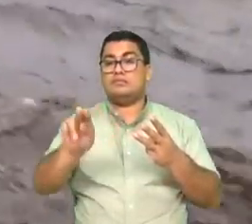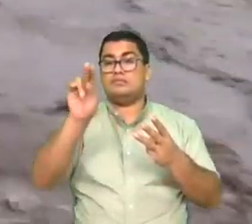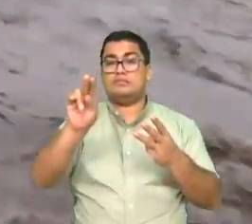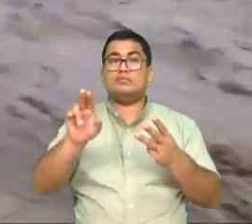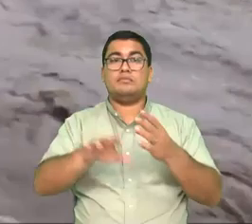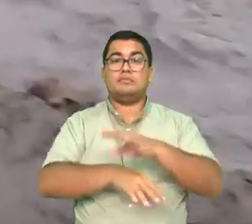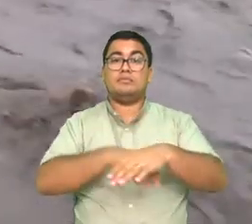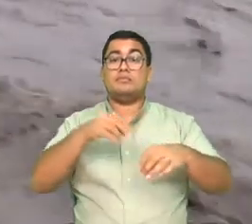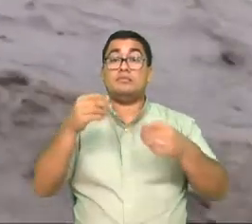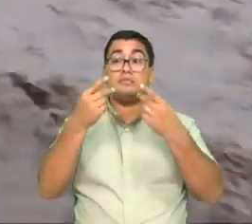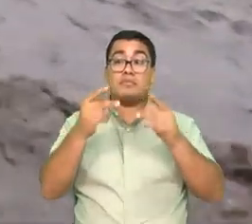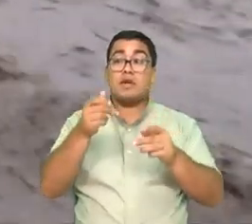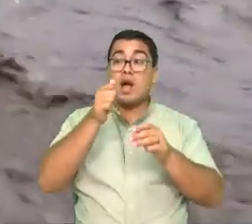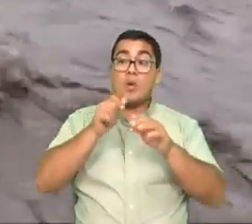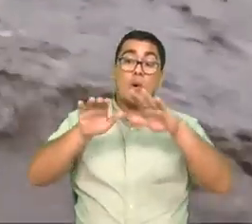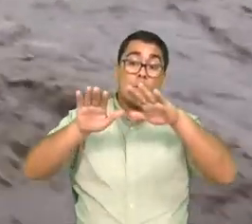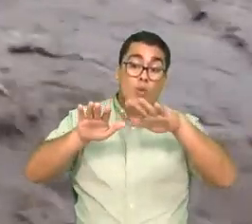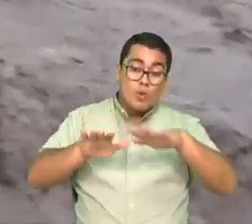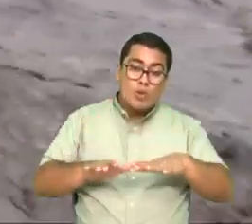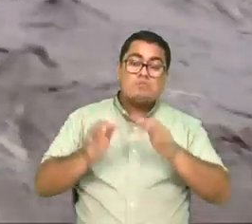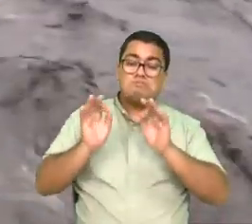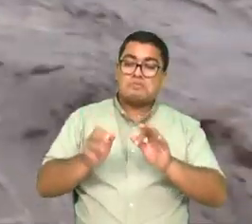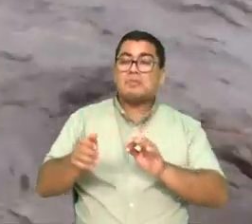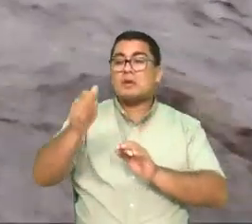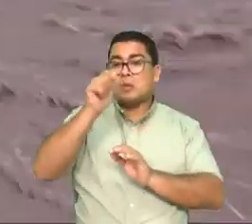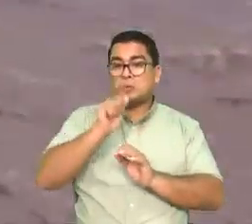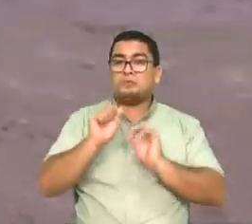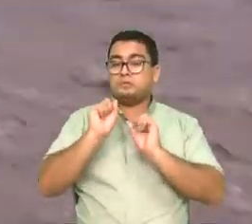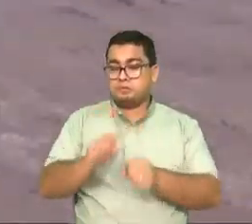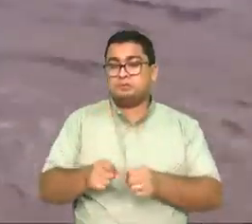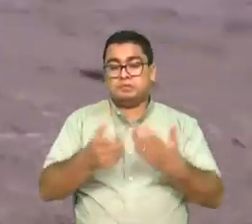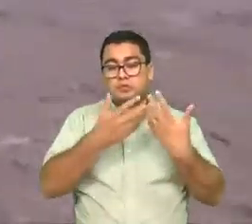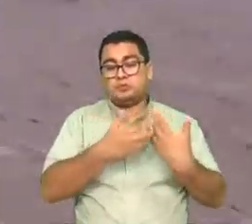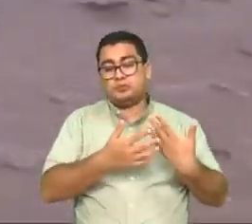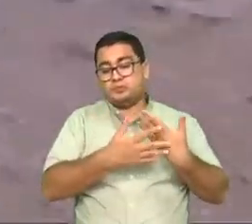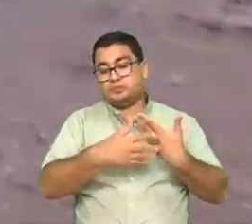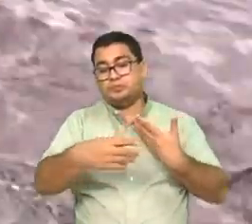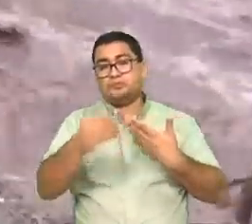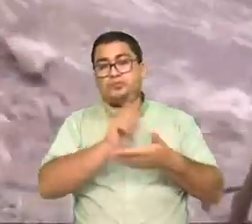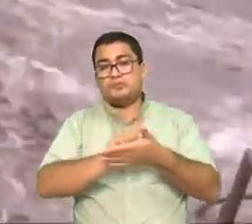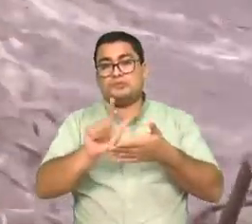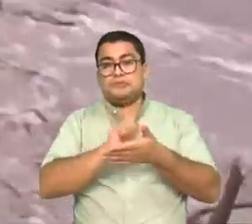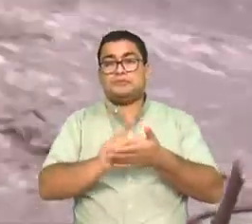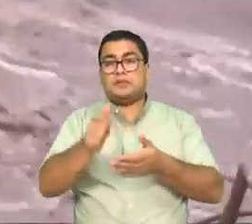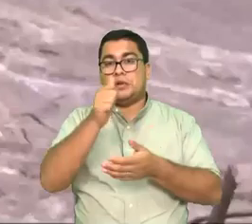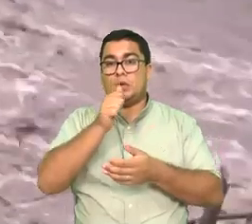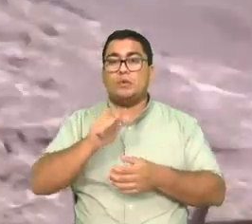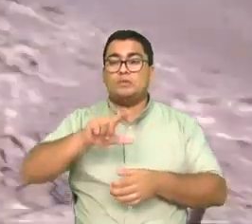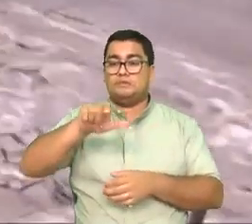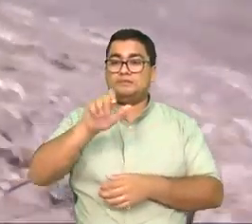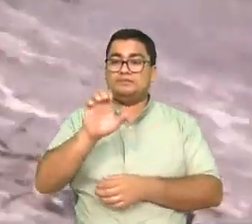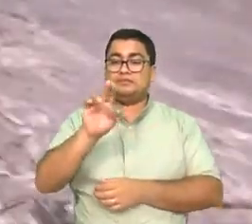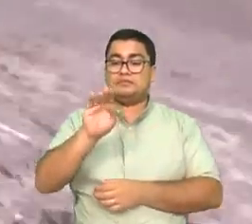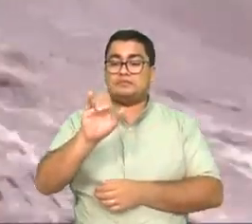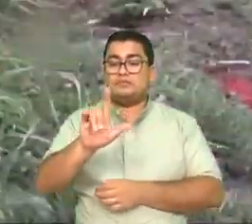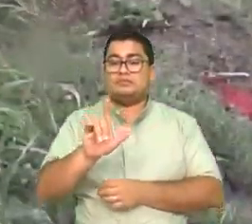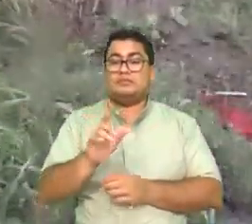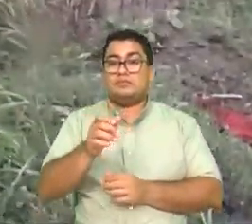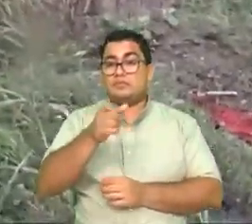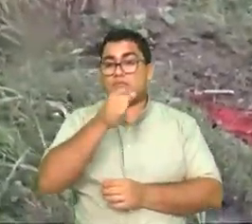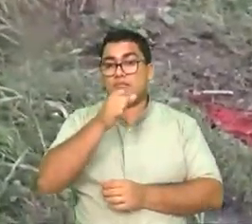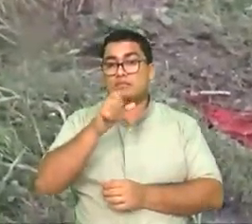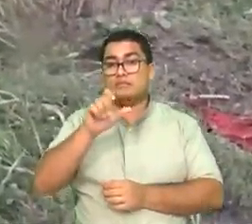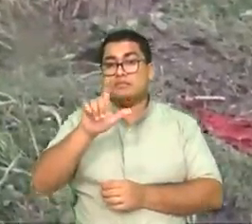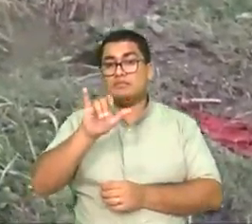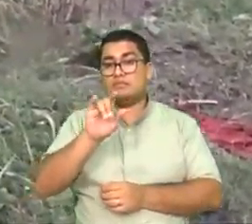las aguas recuperen niveles aptos para el consumo humano, Enacal restablecerá este servicio. Con cámara de Ronald Ruiz para el canal